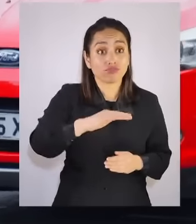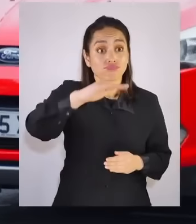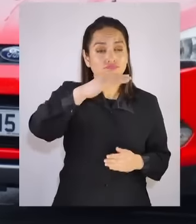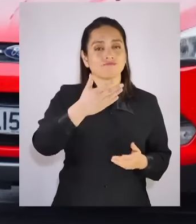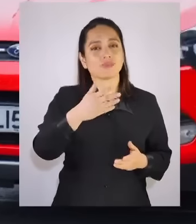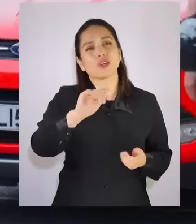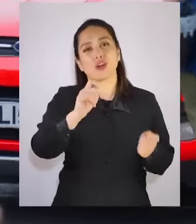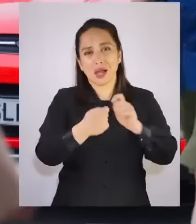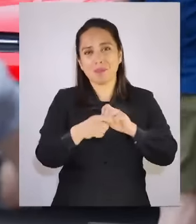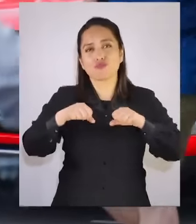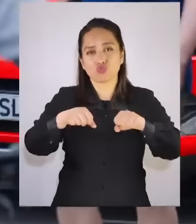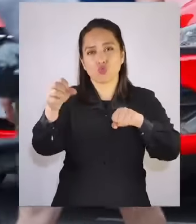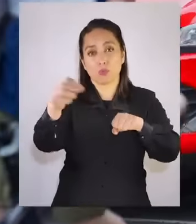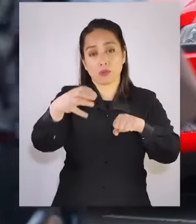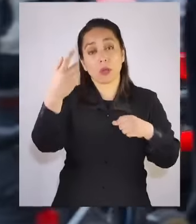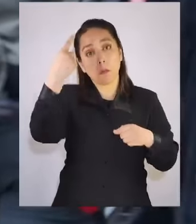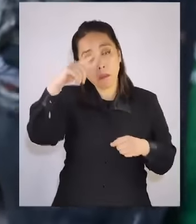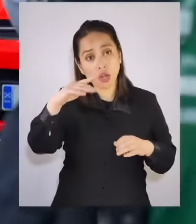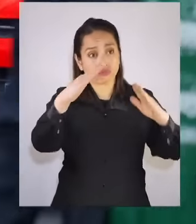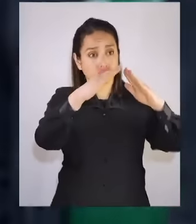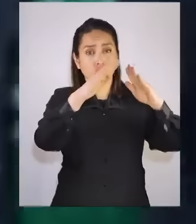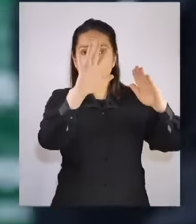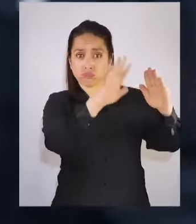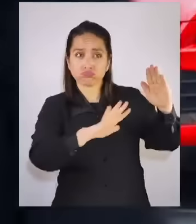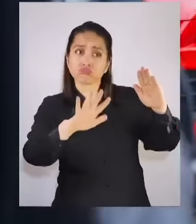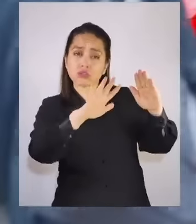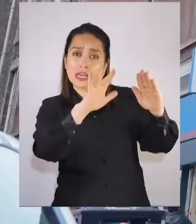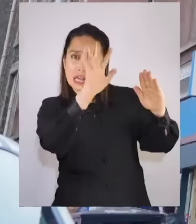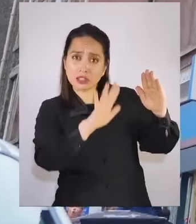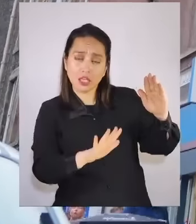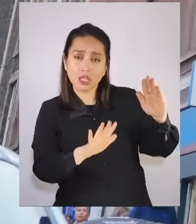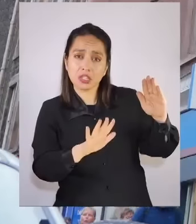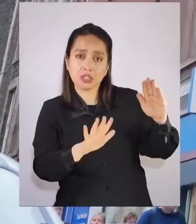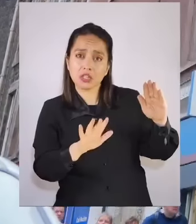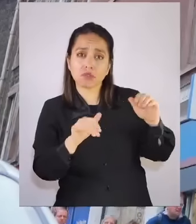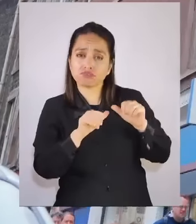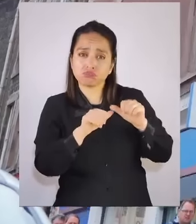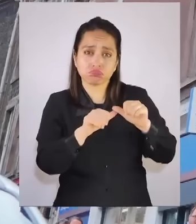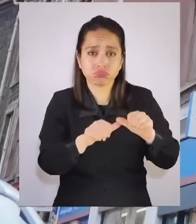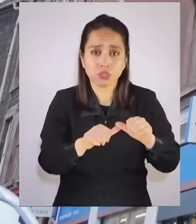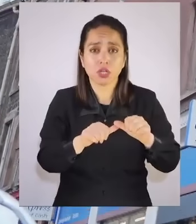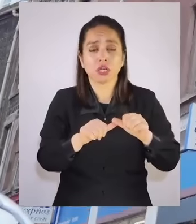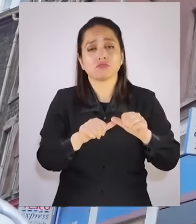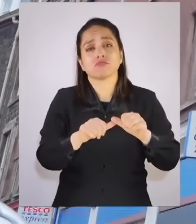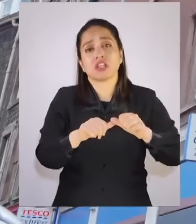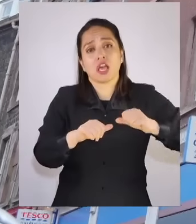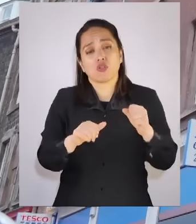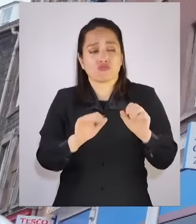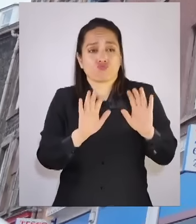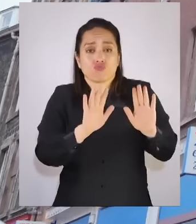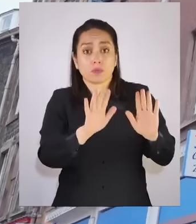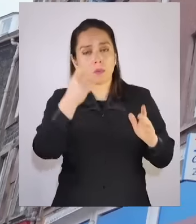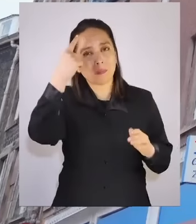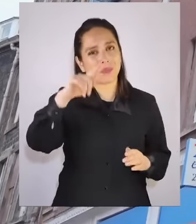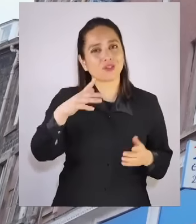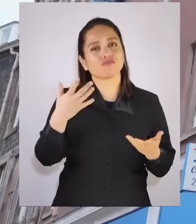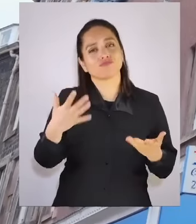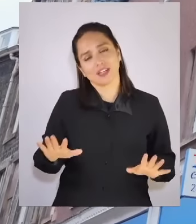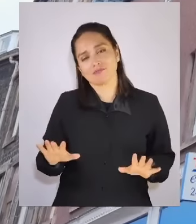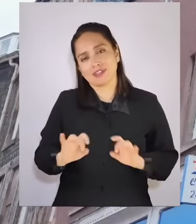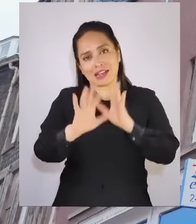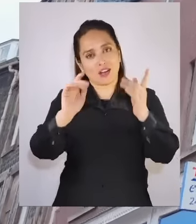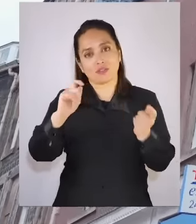supermercado, manteniendo sin embargo las características de la arquitectura de Escocia, pero